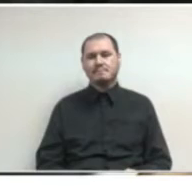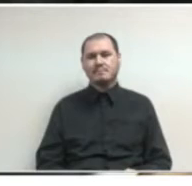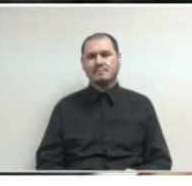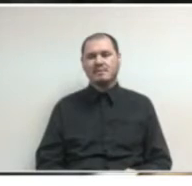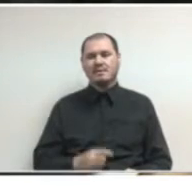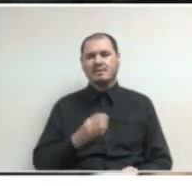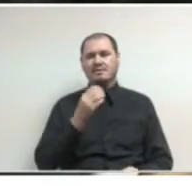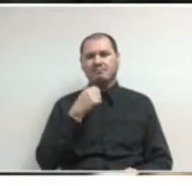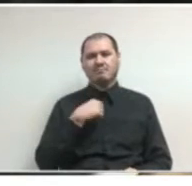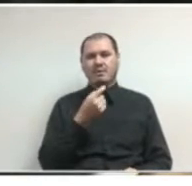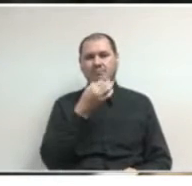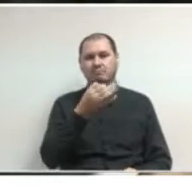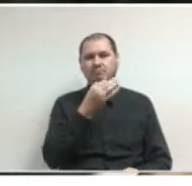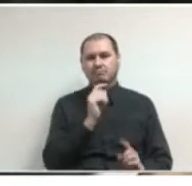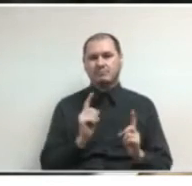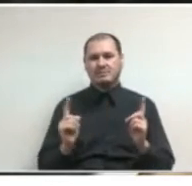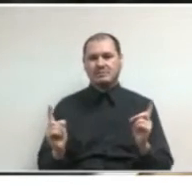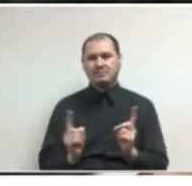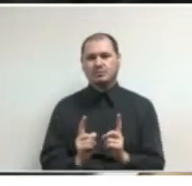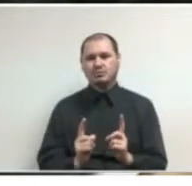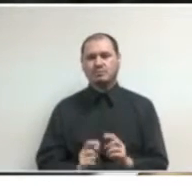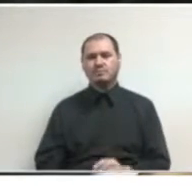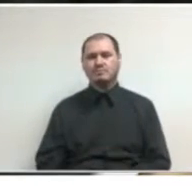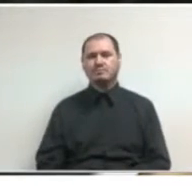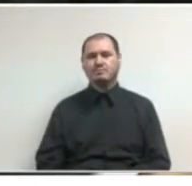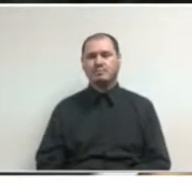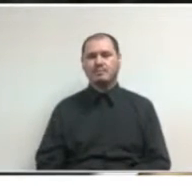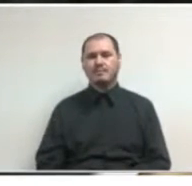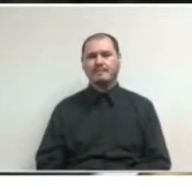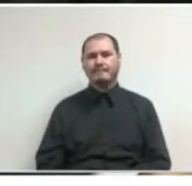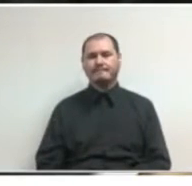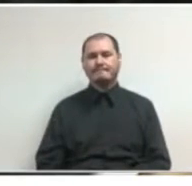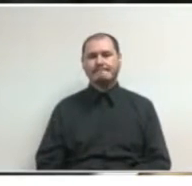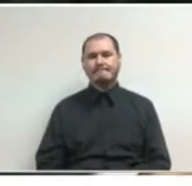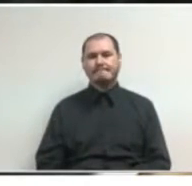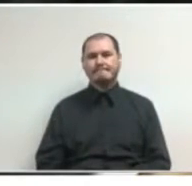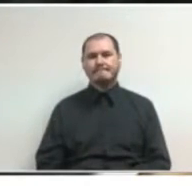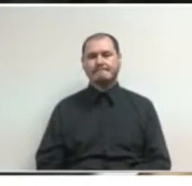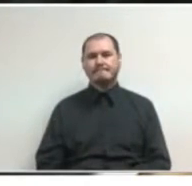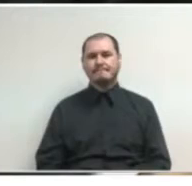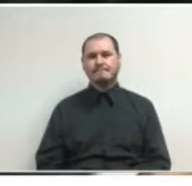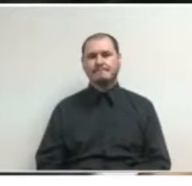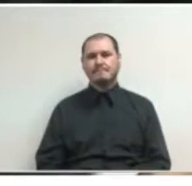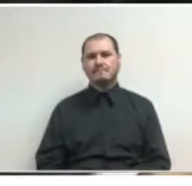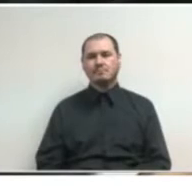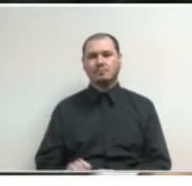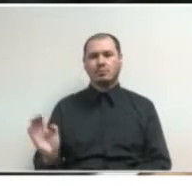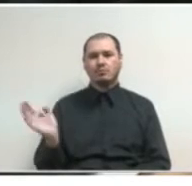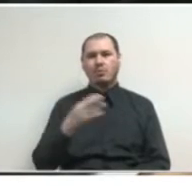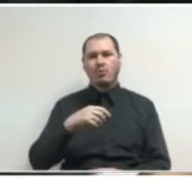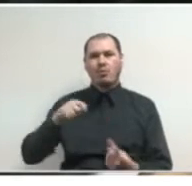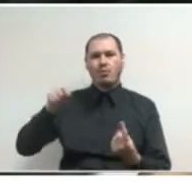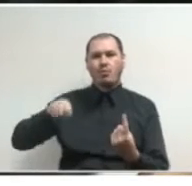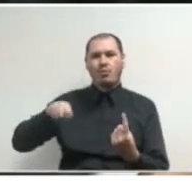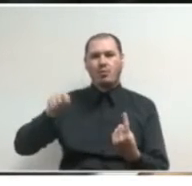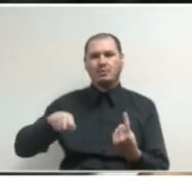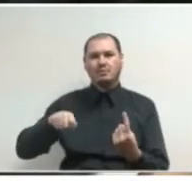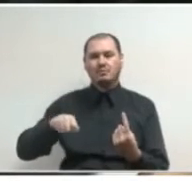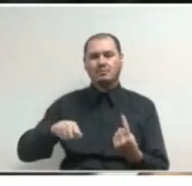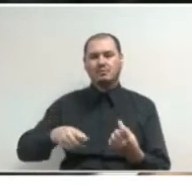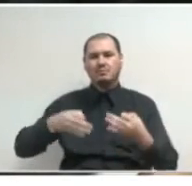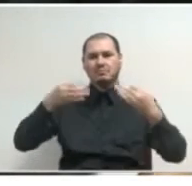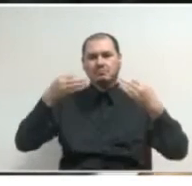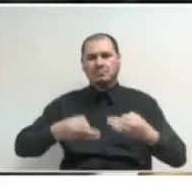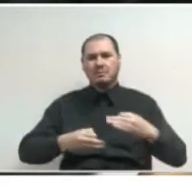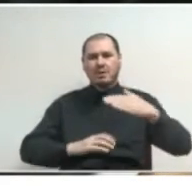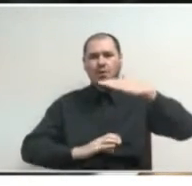nada. La afirmación de que los jueces se ajustan a la